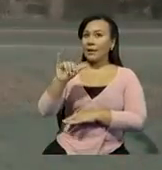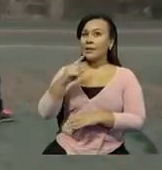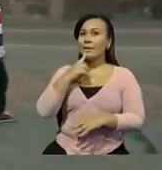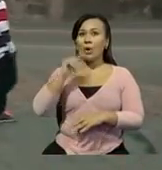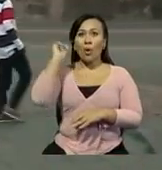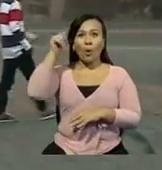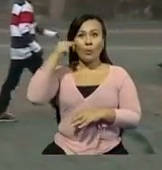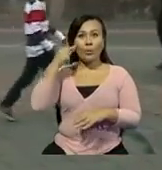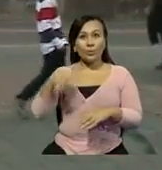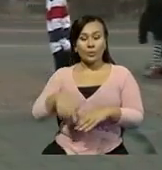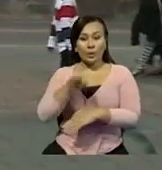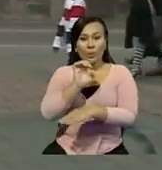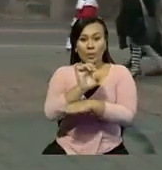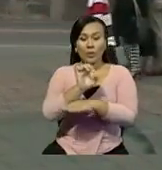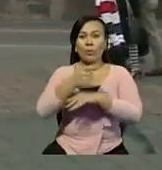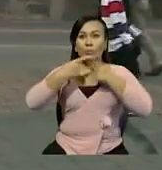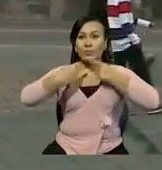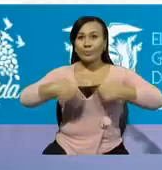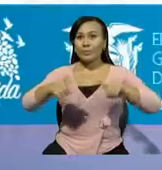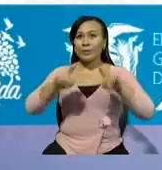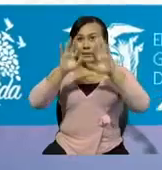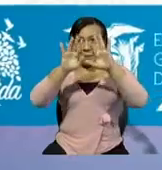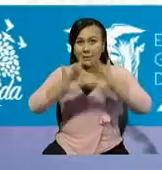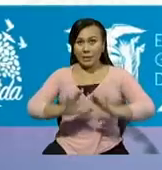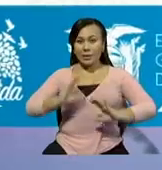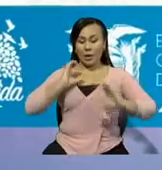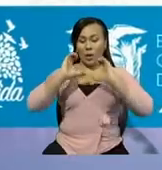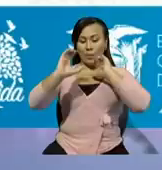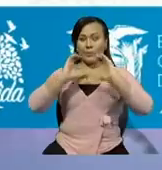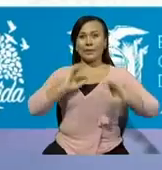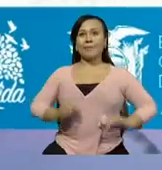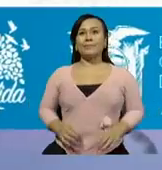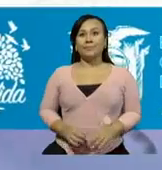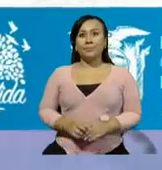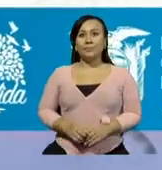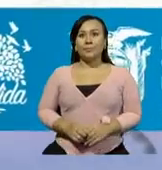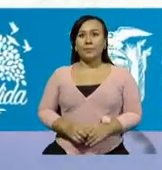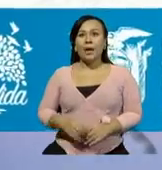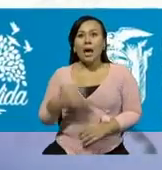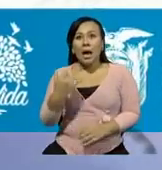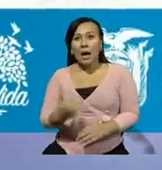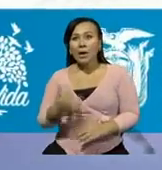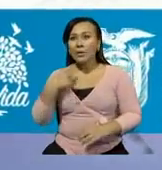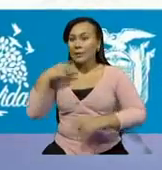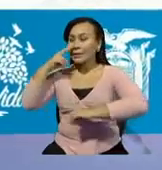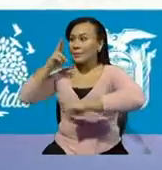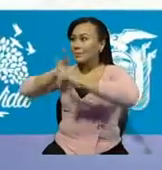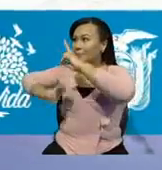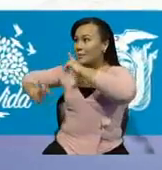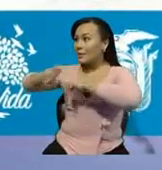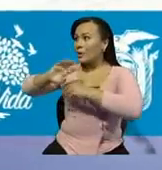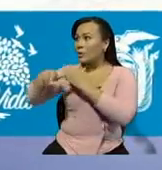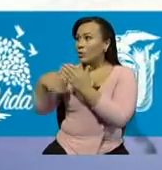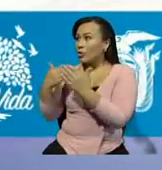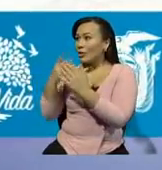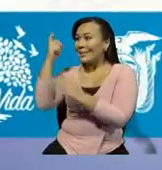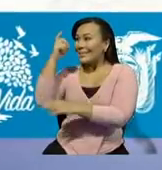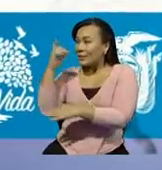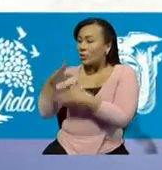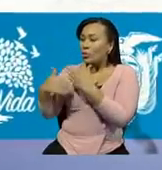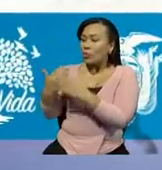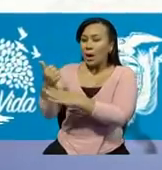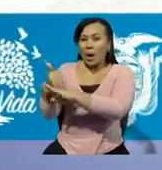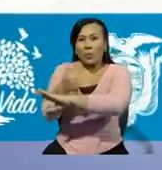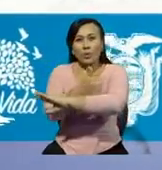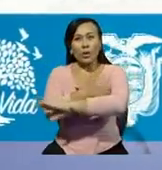gobierno de ecuador mediante un comunicado de la secretaria de comunicación indicó que se está realizando las experiencias necesarias por parte de las autoridades